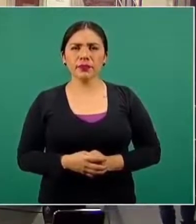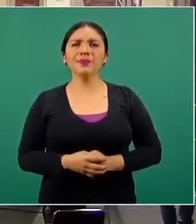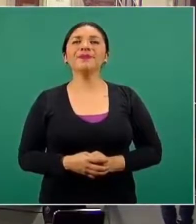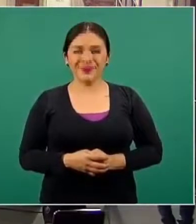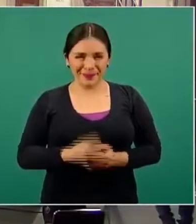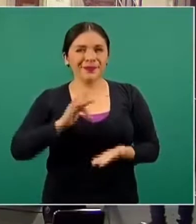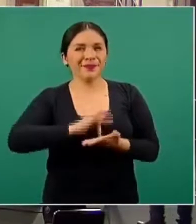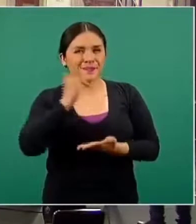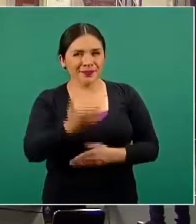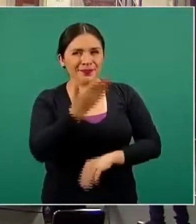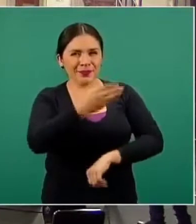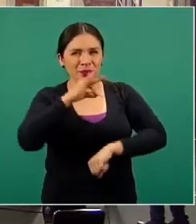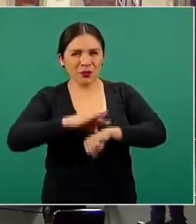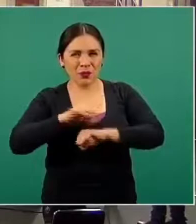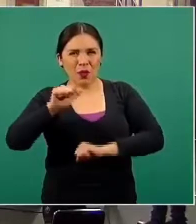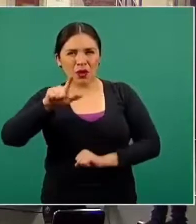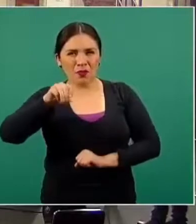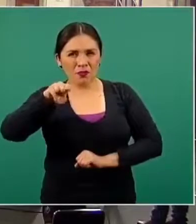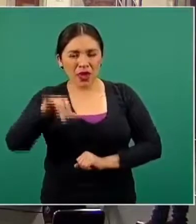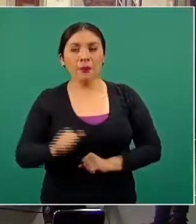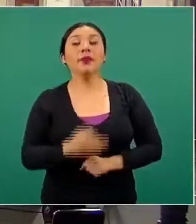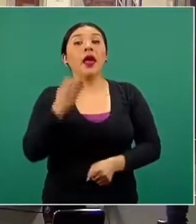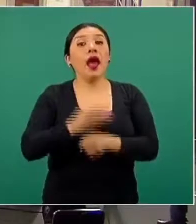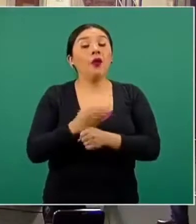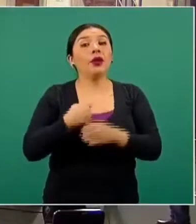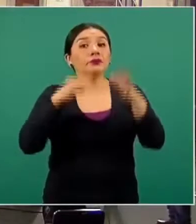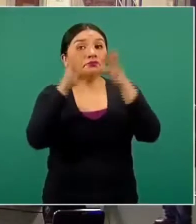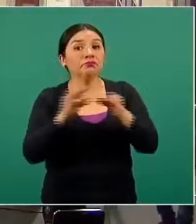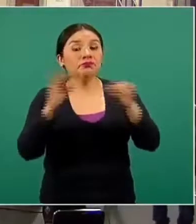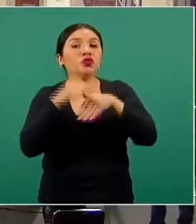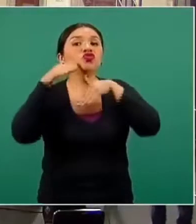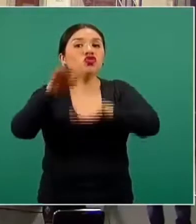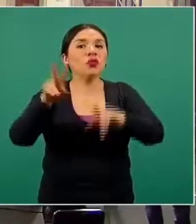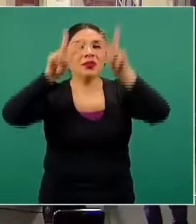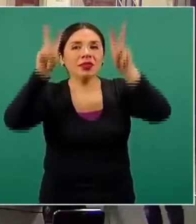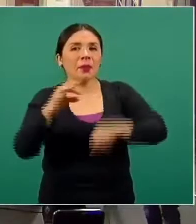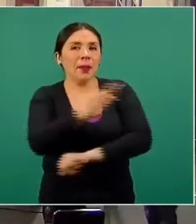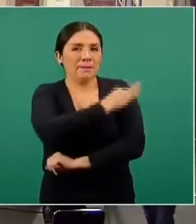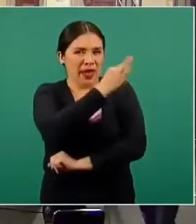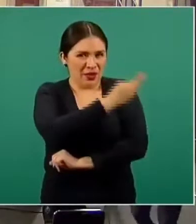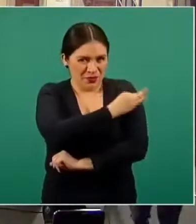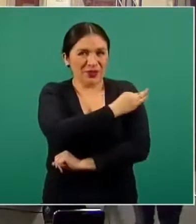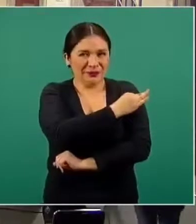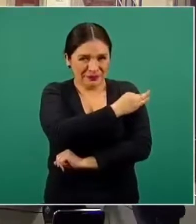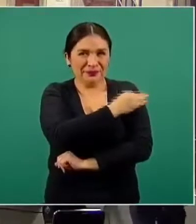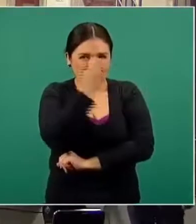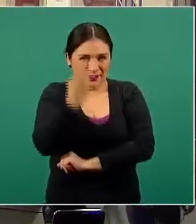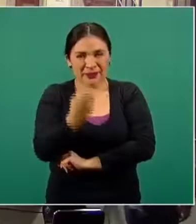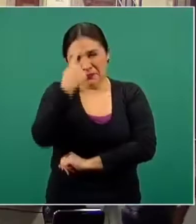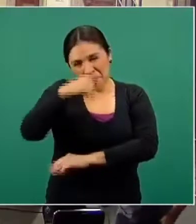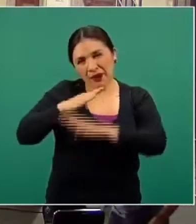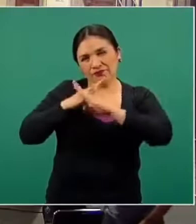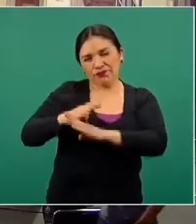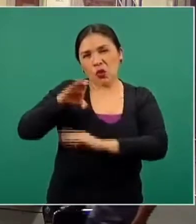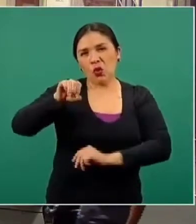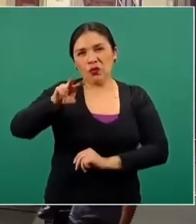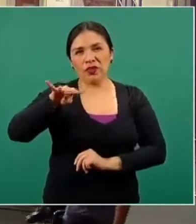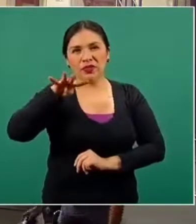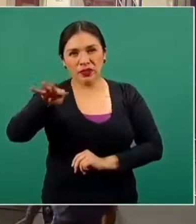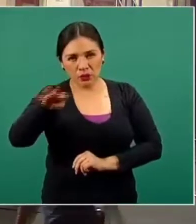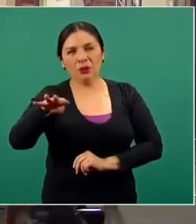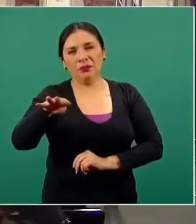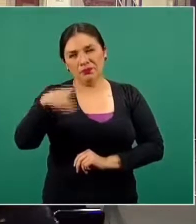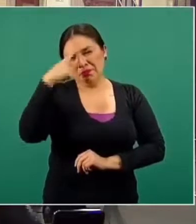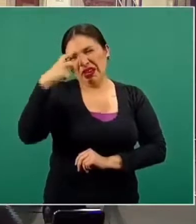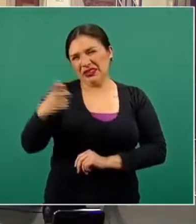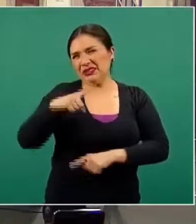Muchas gracias, doctor Alomía. Hablemos del programa de vacunación, hablemos de la vacunación contra COVID-19 o contra el